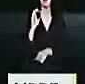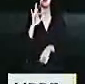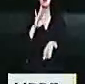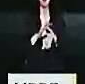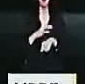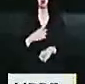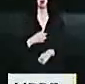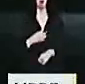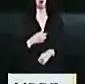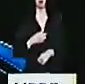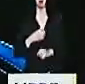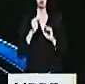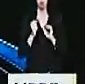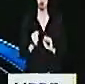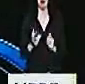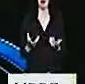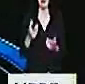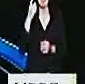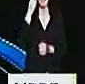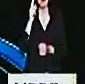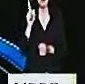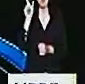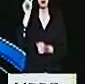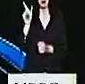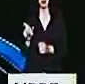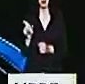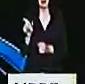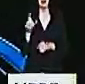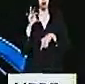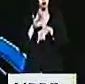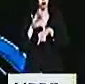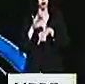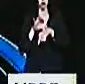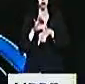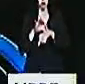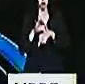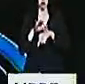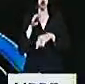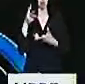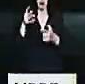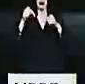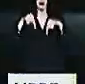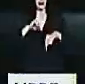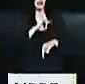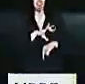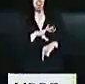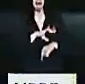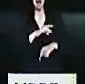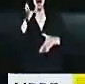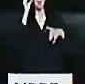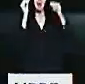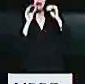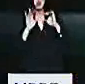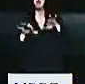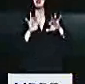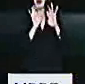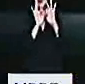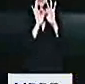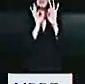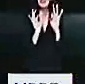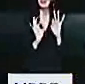puede hacer. Pero un cardiólogo que se forma en nuestro país, se forma para hacer cosas que son muy específicas. Sí. Por